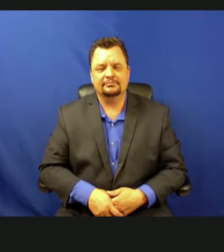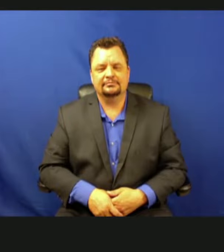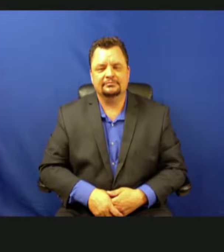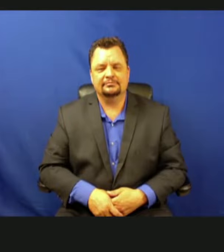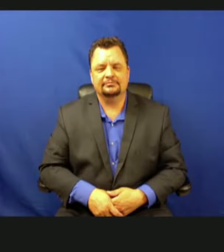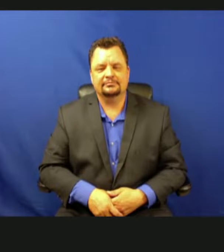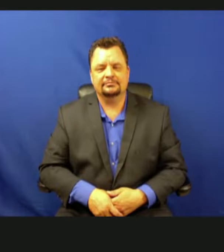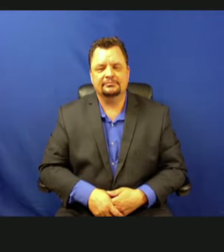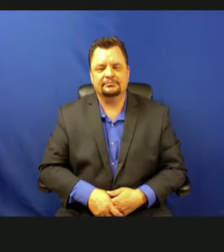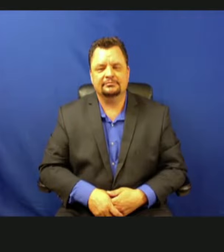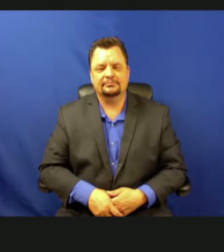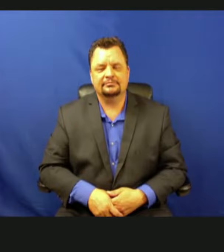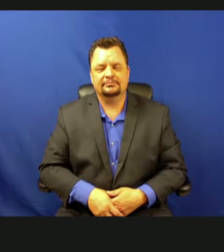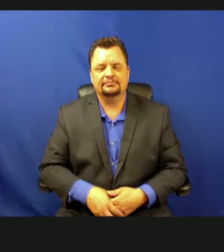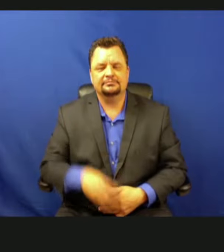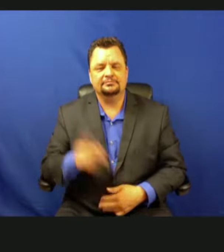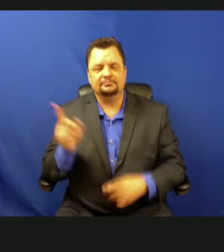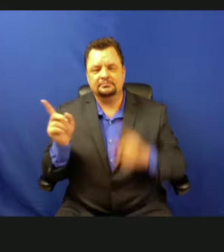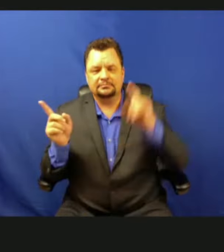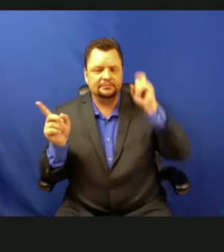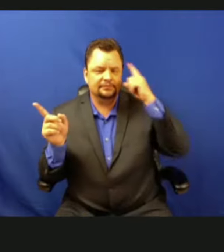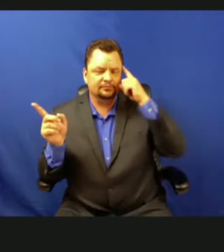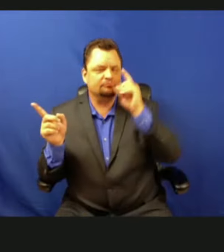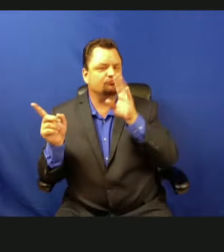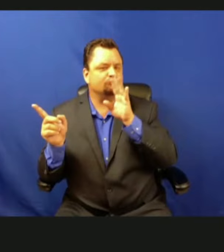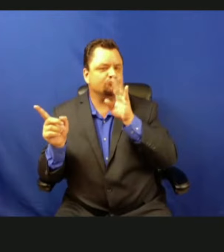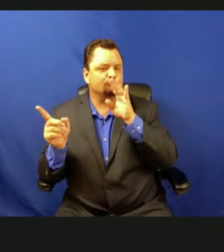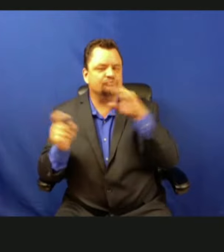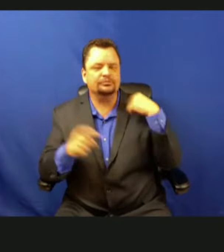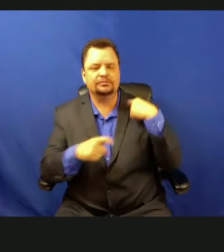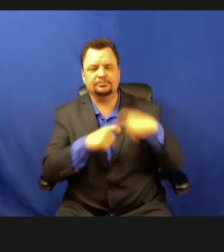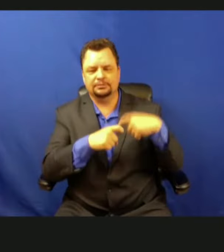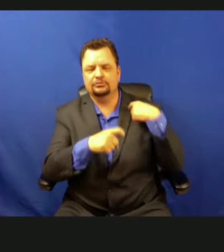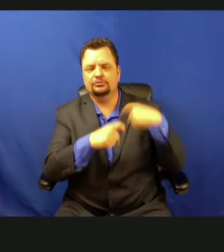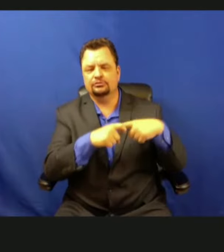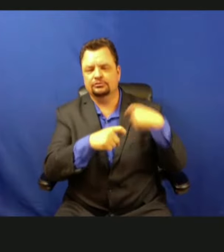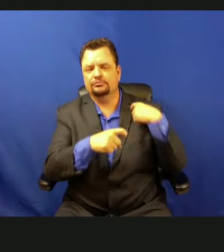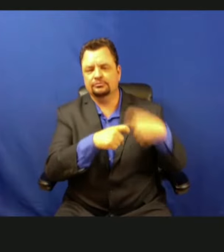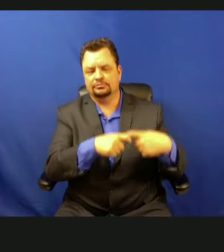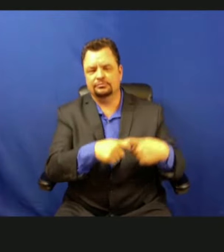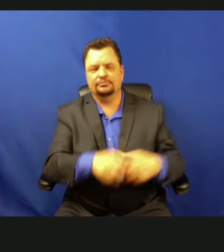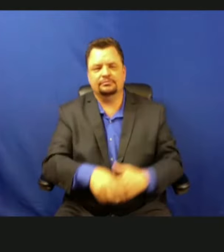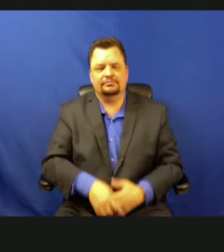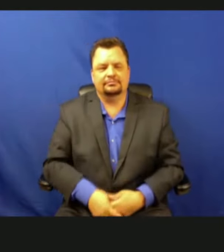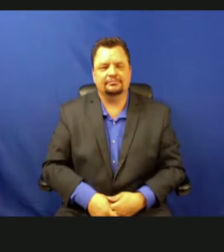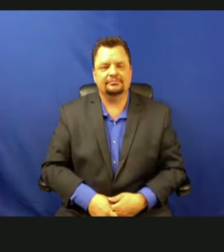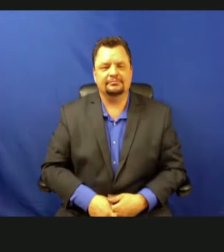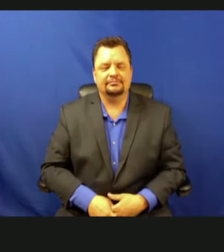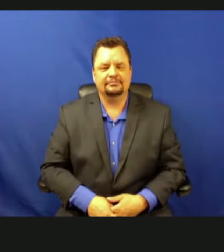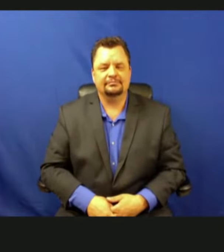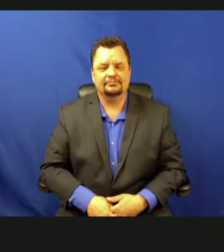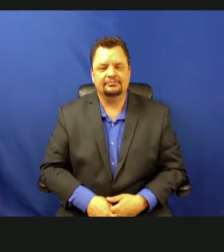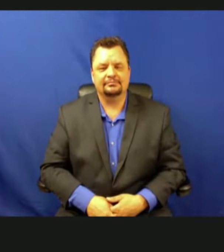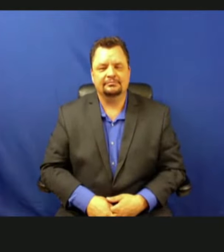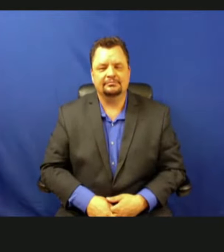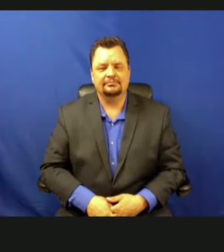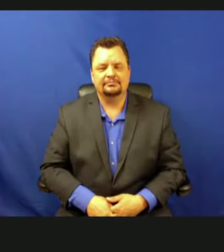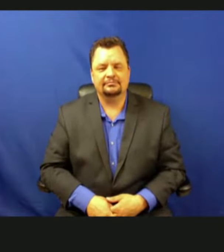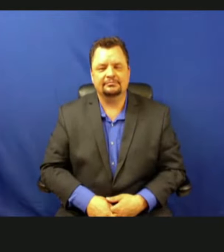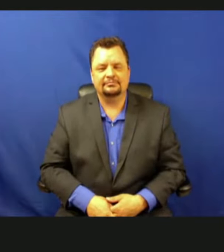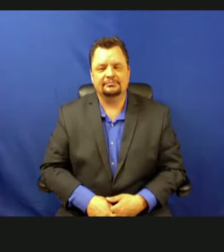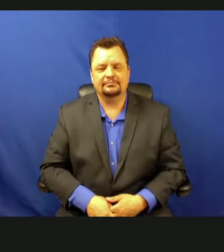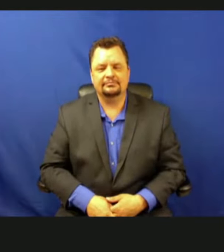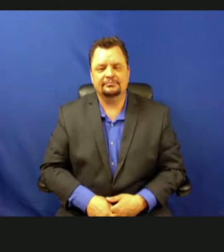impacto para mejorar las vidas de nuestras familias. Los niños documentados con un número de